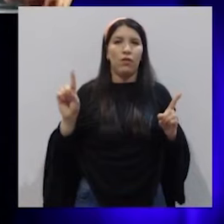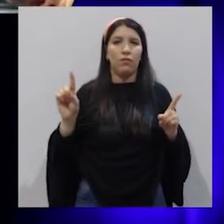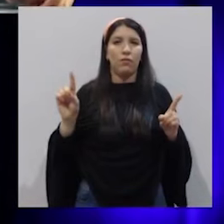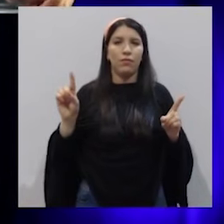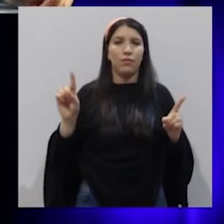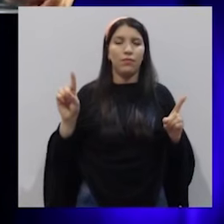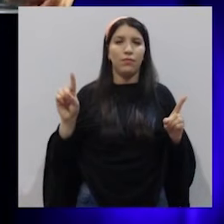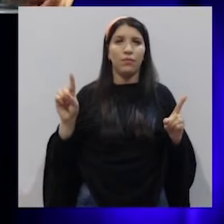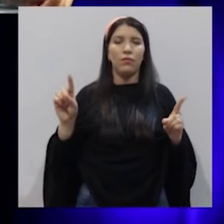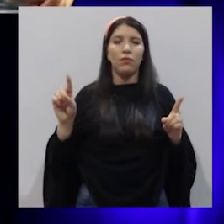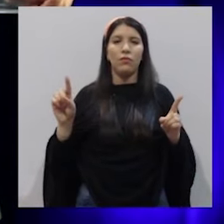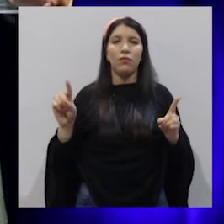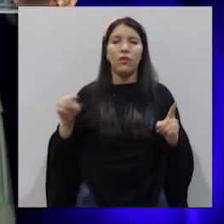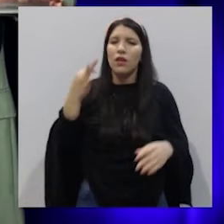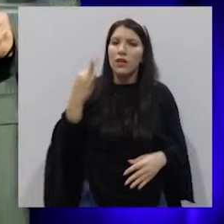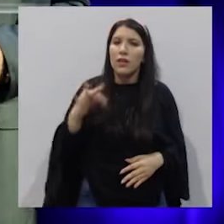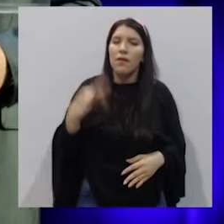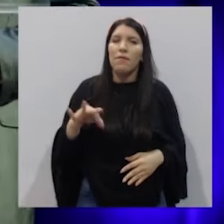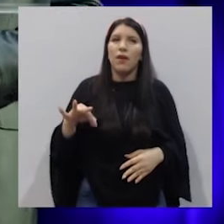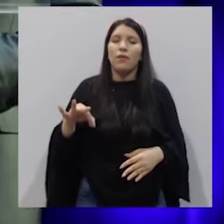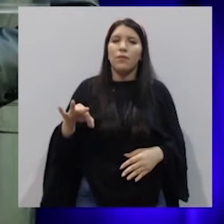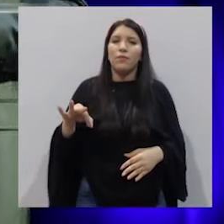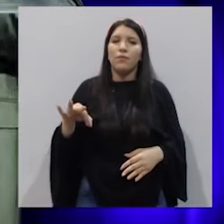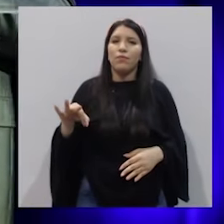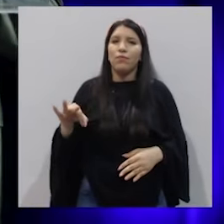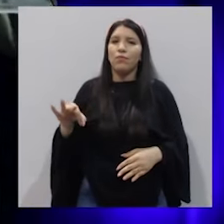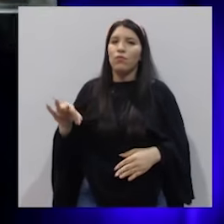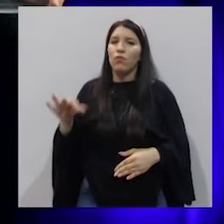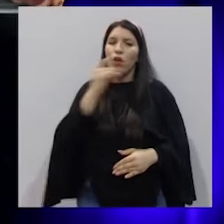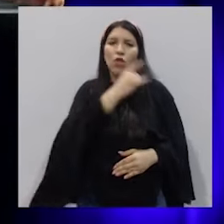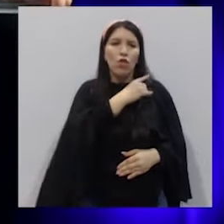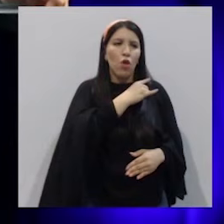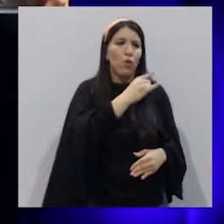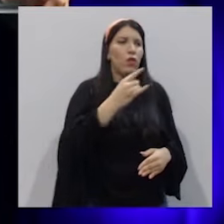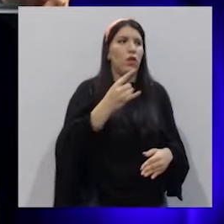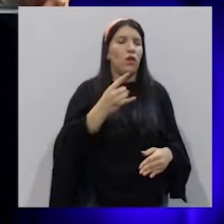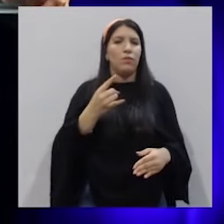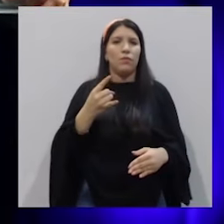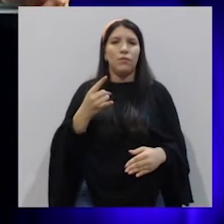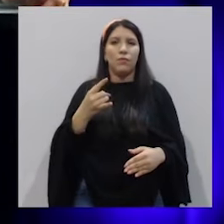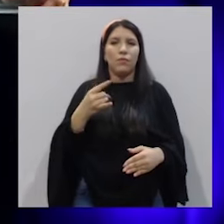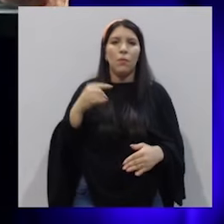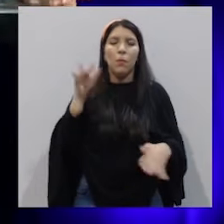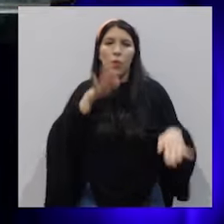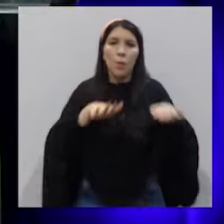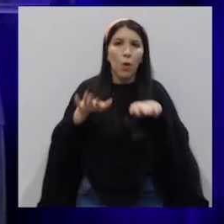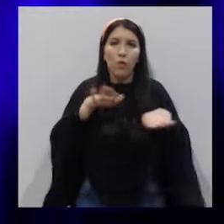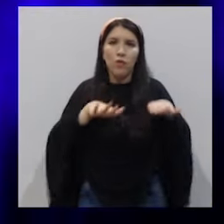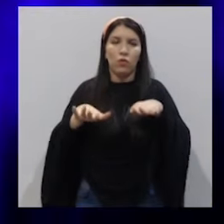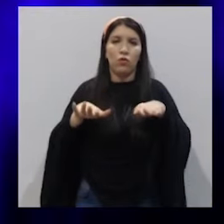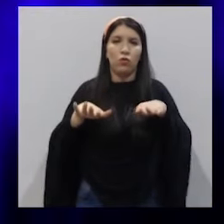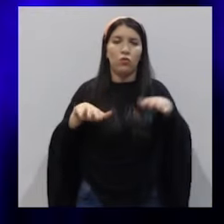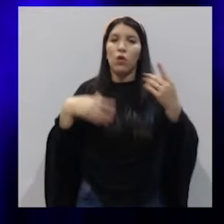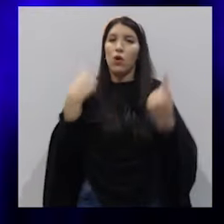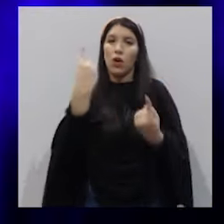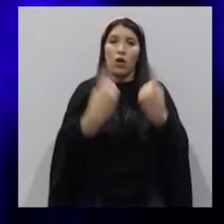movemos por eso los cristianos los hijos de dios debemos ser luz y sal en donde estemos en donde